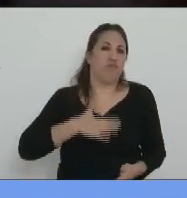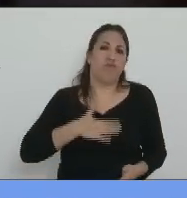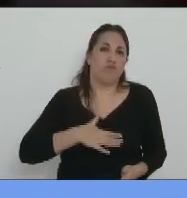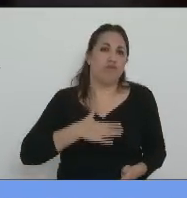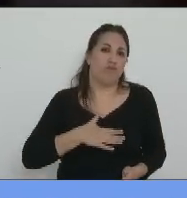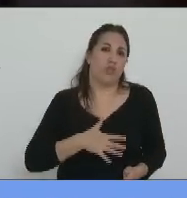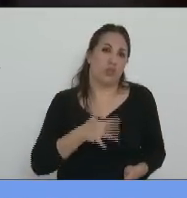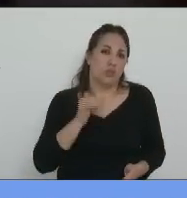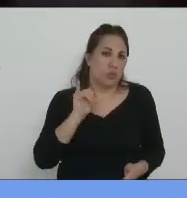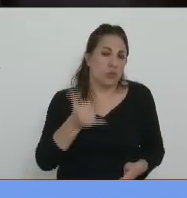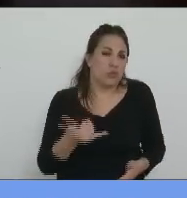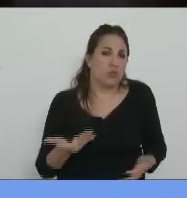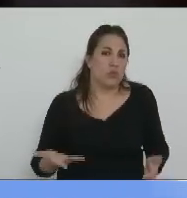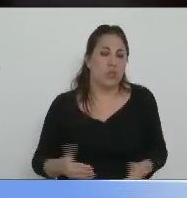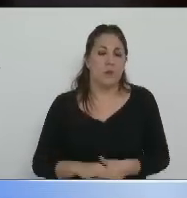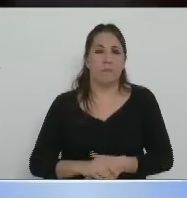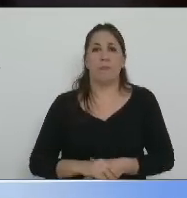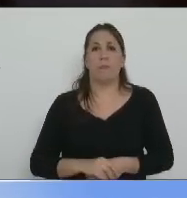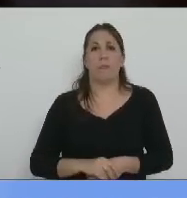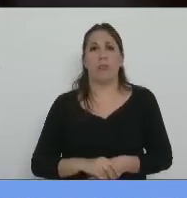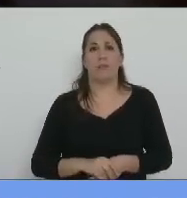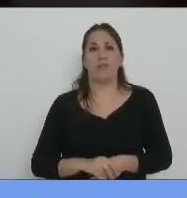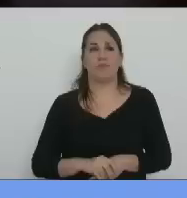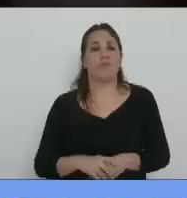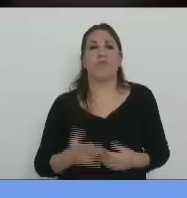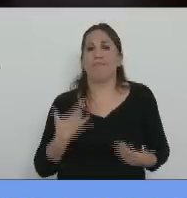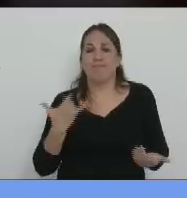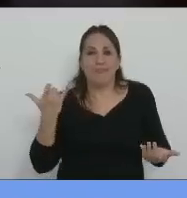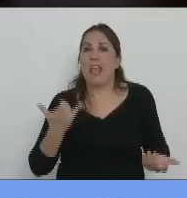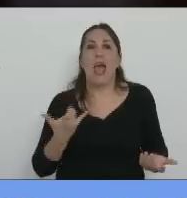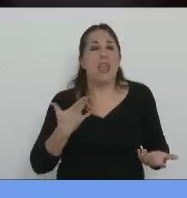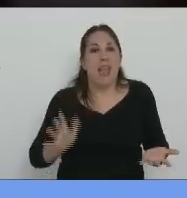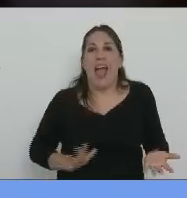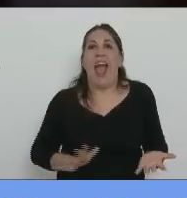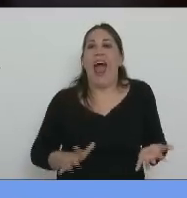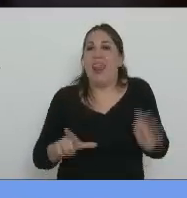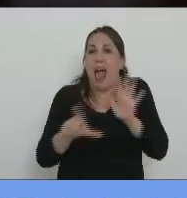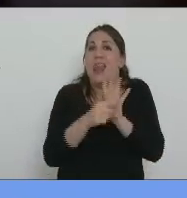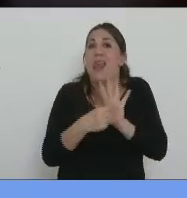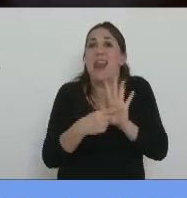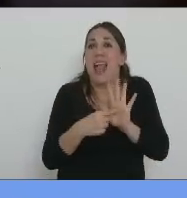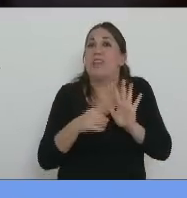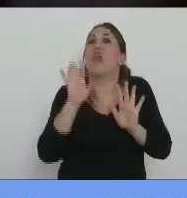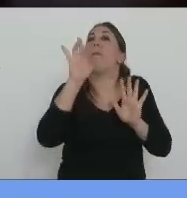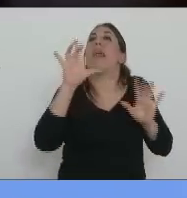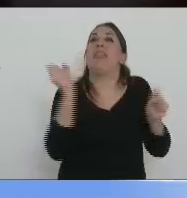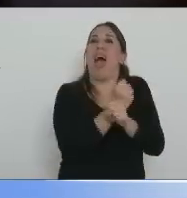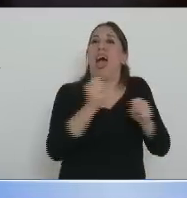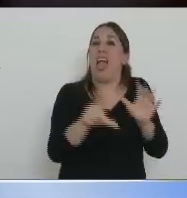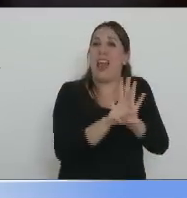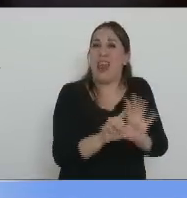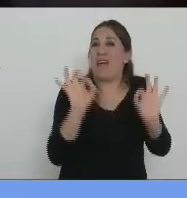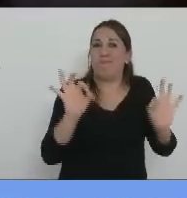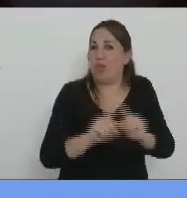y además con muchas ganas de que esta ley no solamente sea ley y se apruebe en